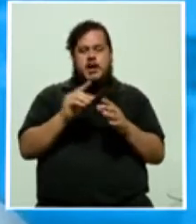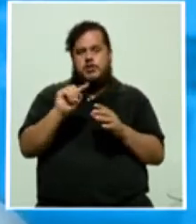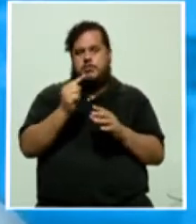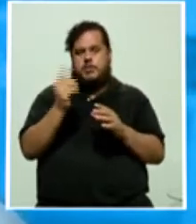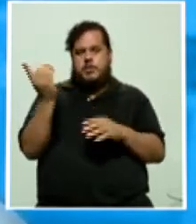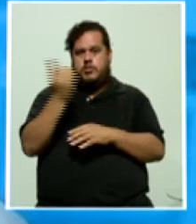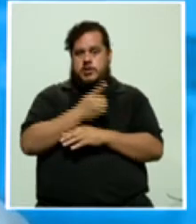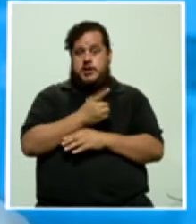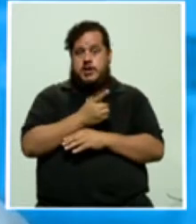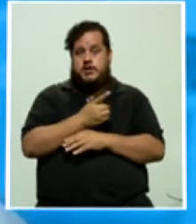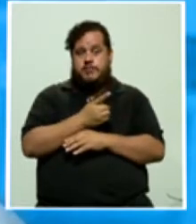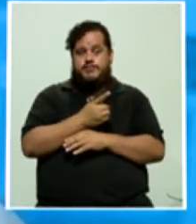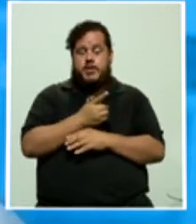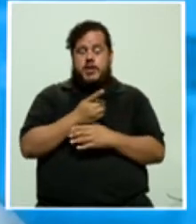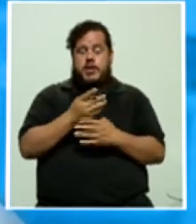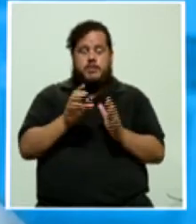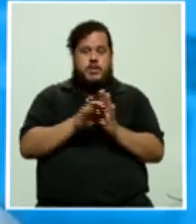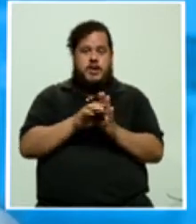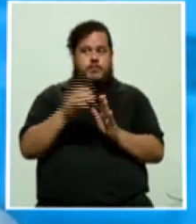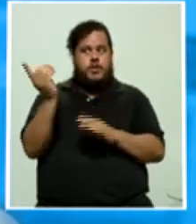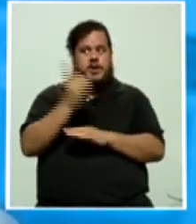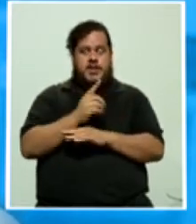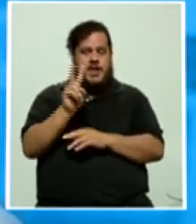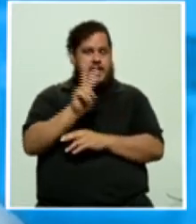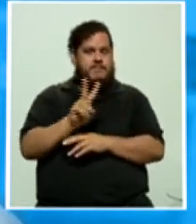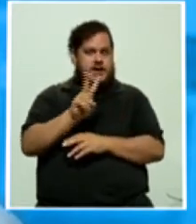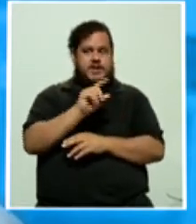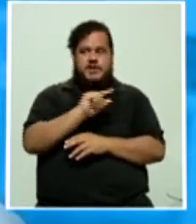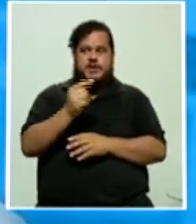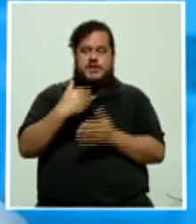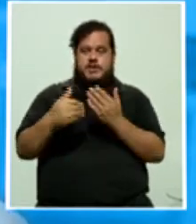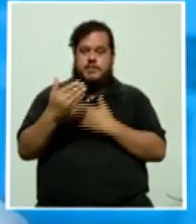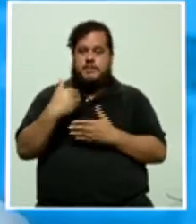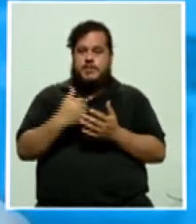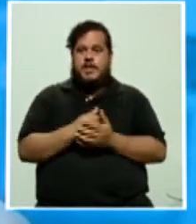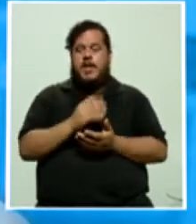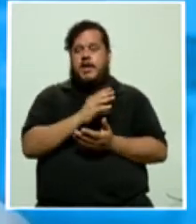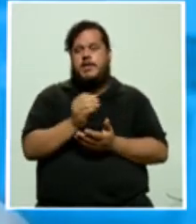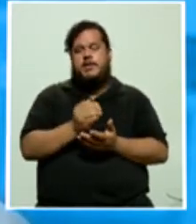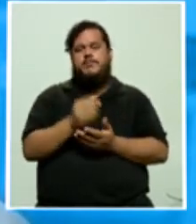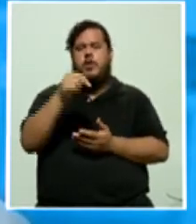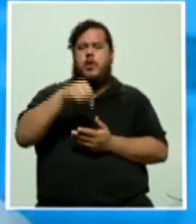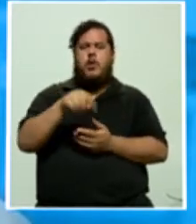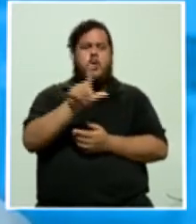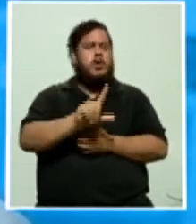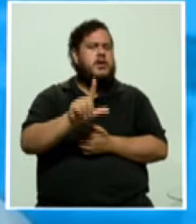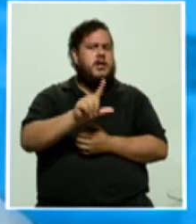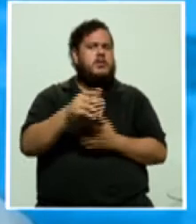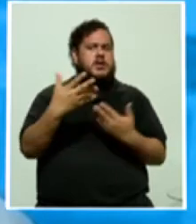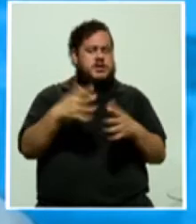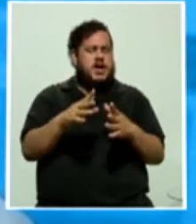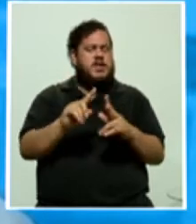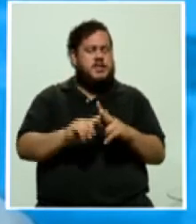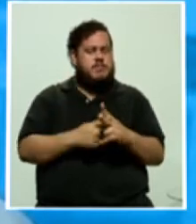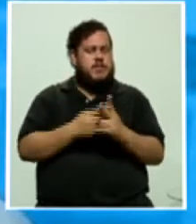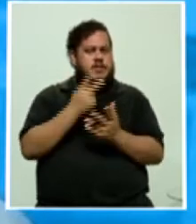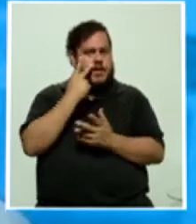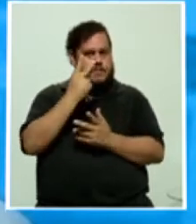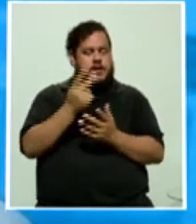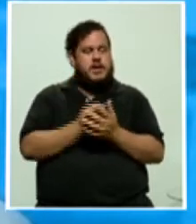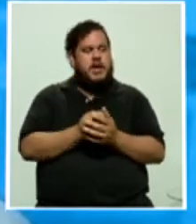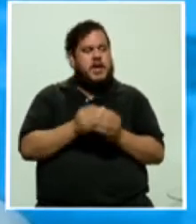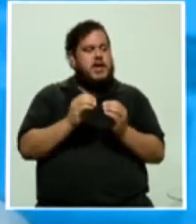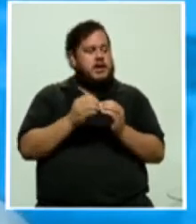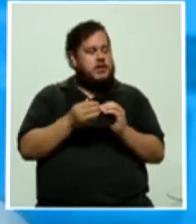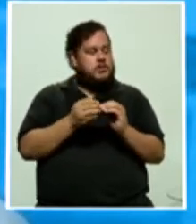confinamiento empezó el día viernes de la semana pasada y hoy que es lunes ya se empieza a ver que los números